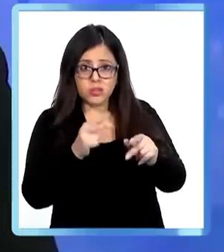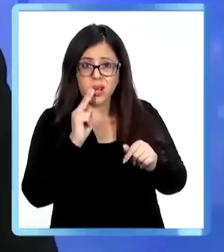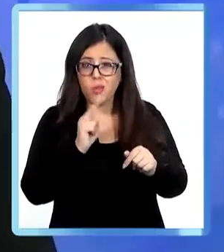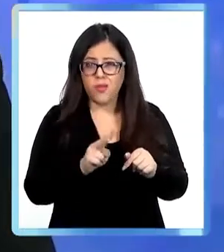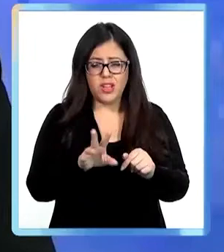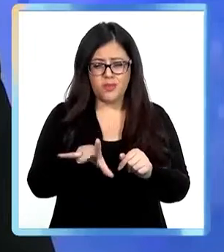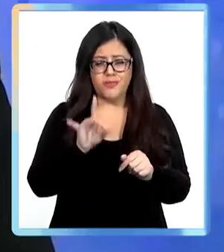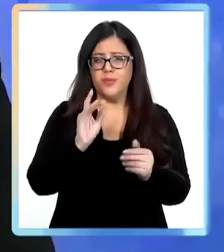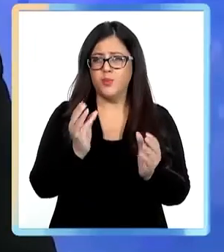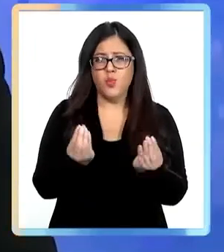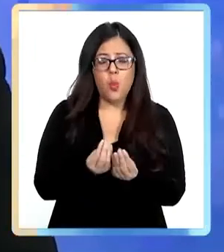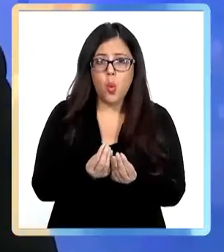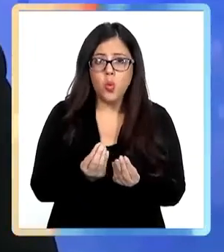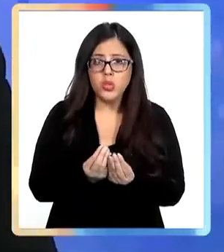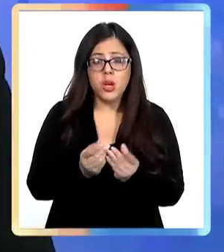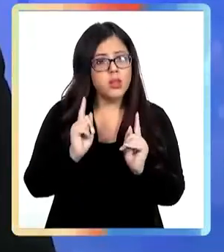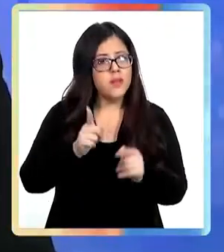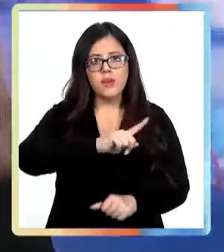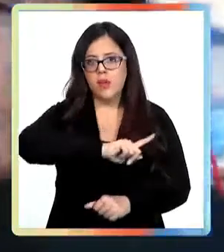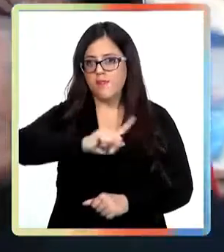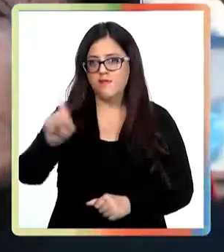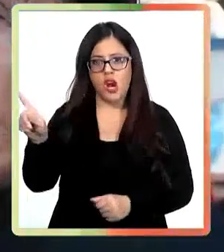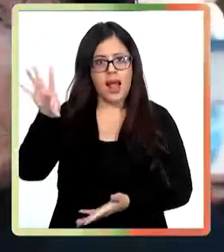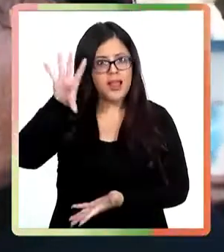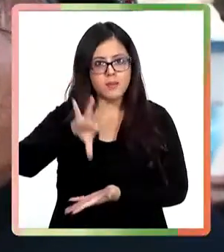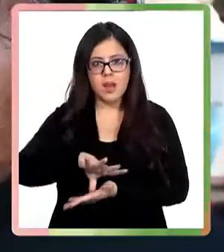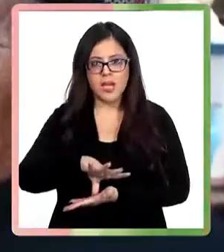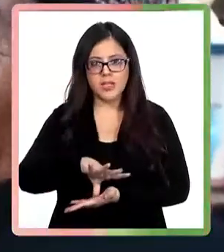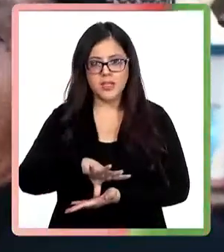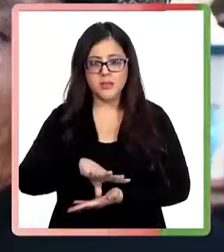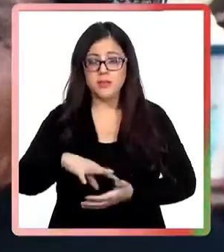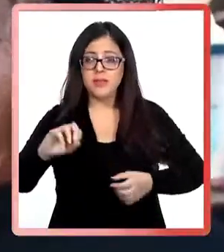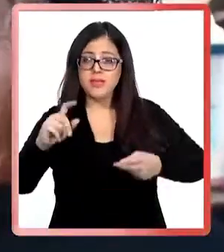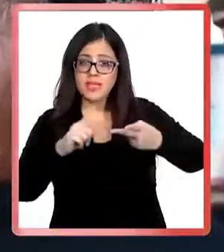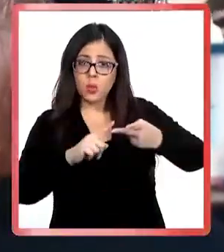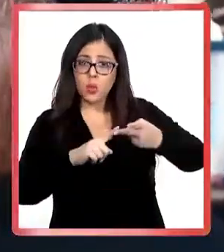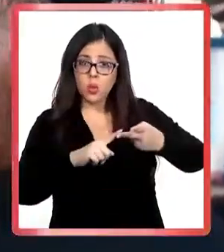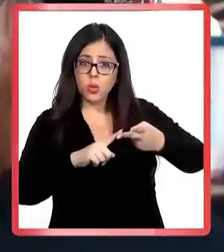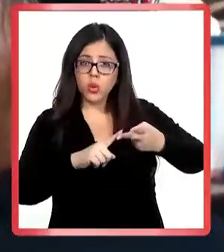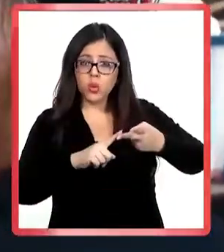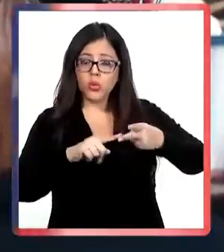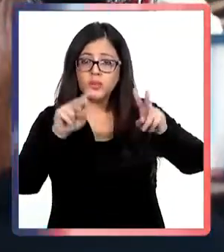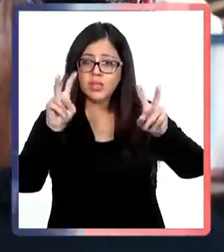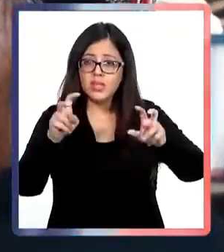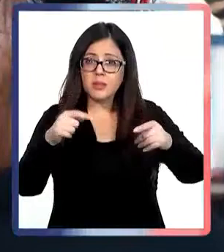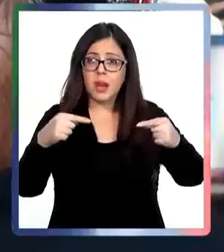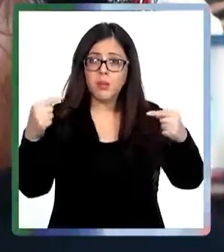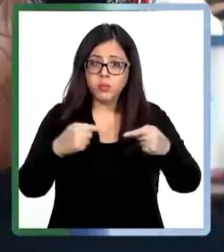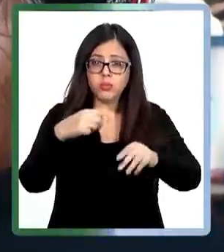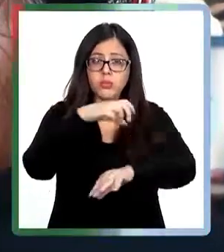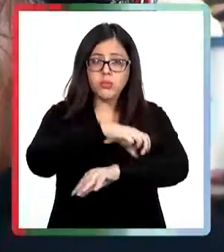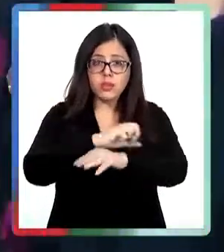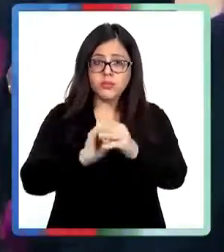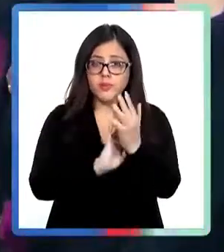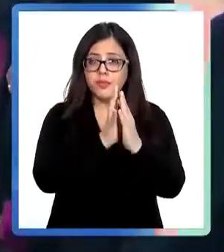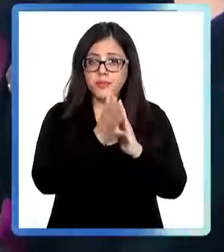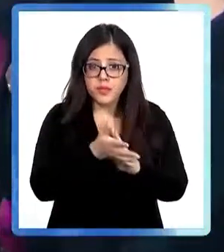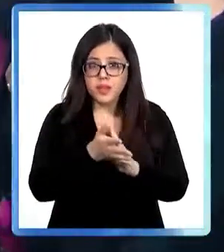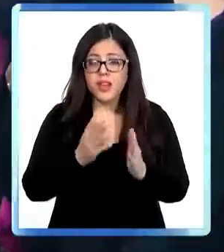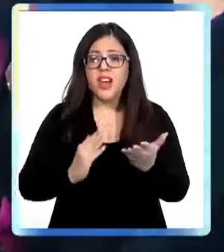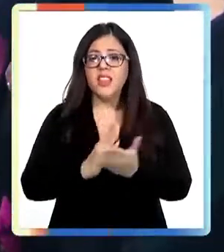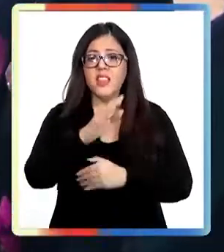encontrado muchas, se tienen que ir del país. Sobre lo segundo que señalabas del conflicto de la Araucanía,